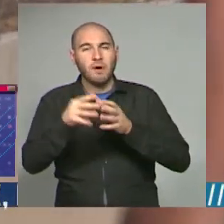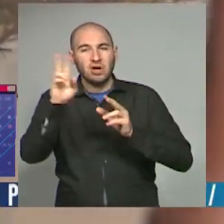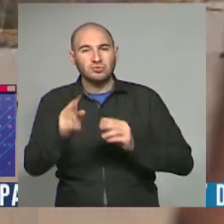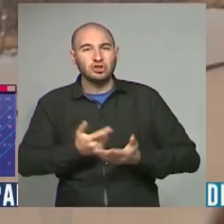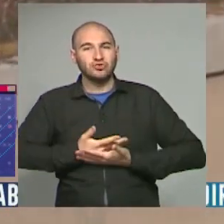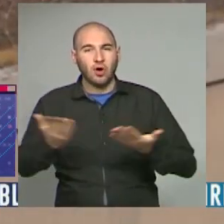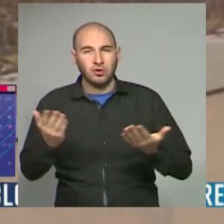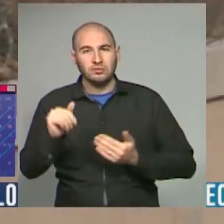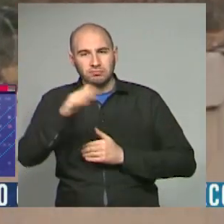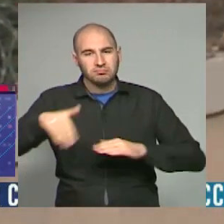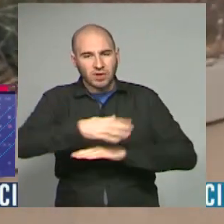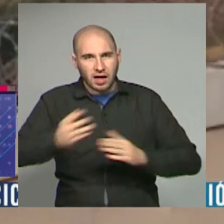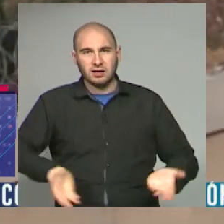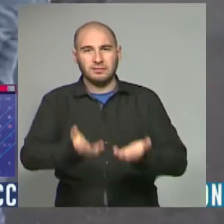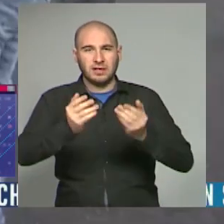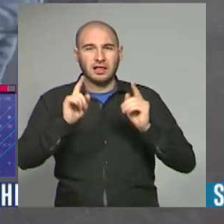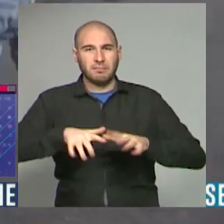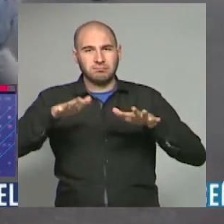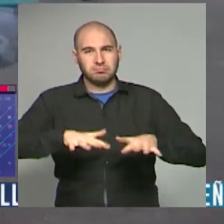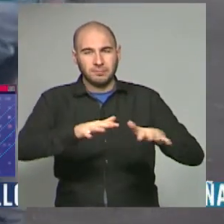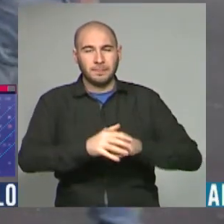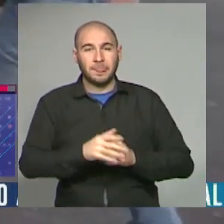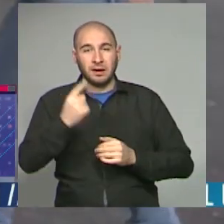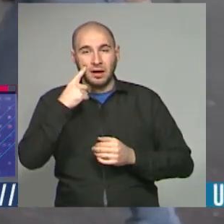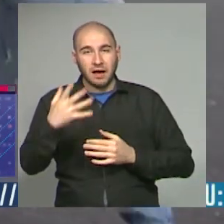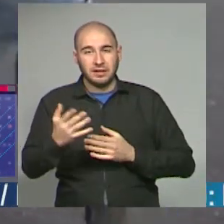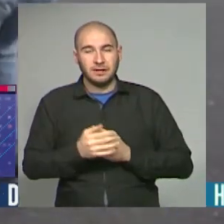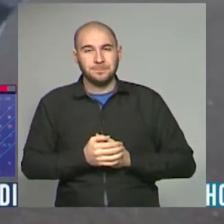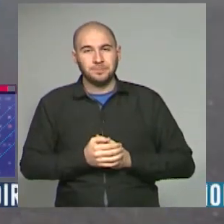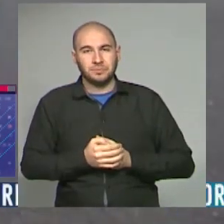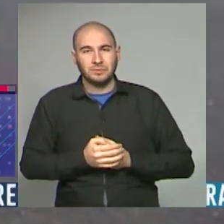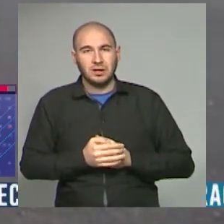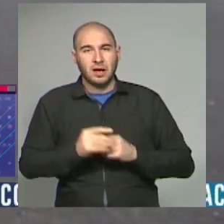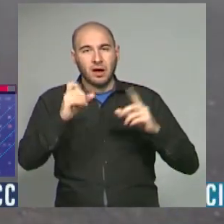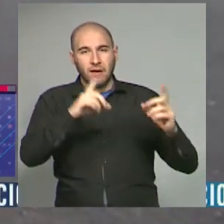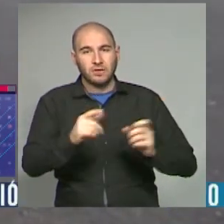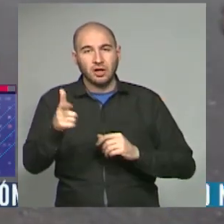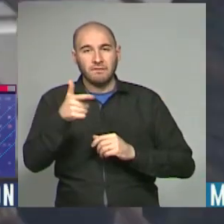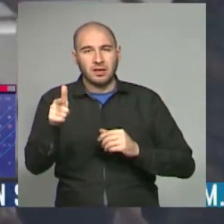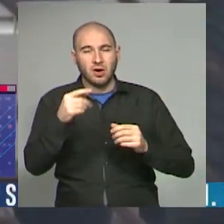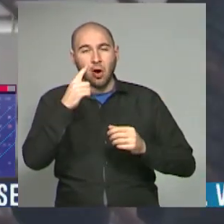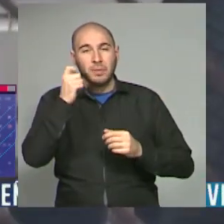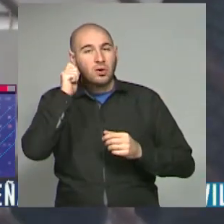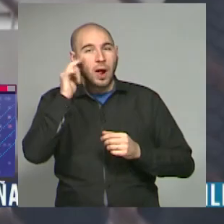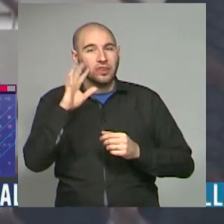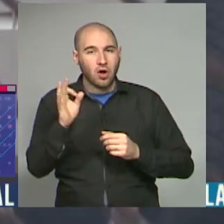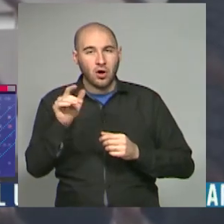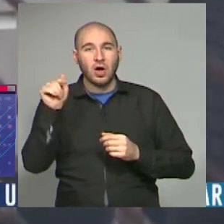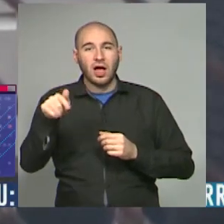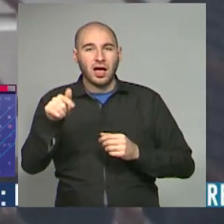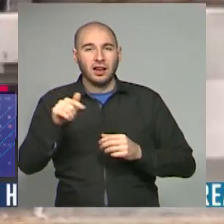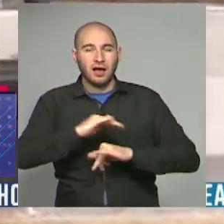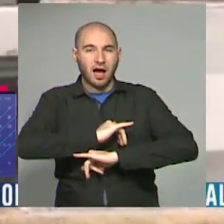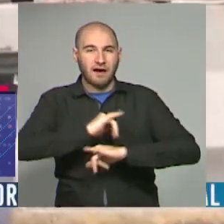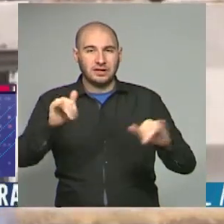venezolanos a salir a las calles y manifestarse. Vamos a ver las imágenes, el video de Juan Guaidó cuando